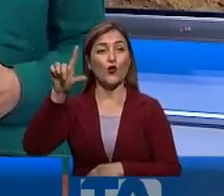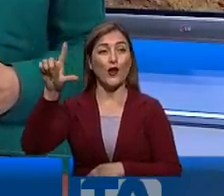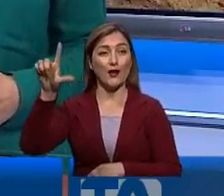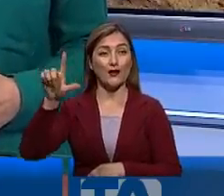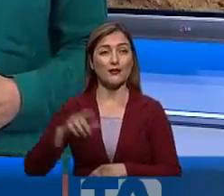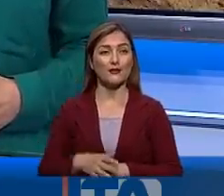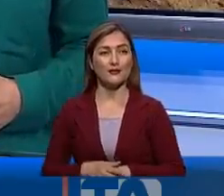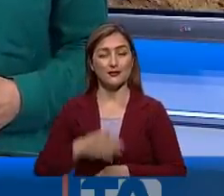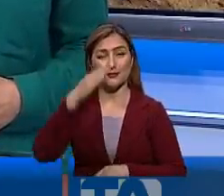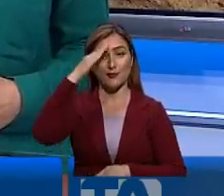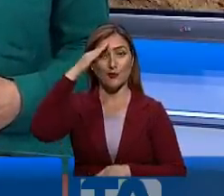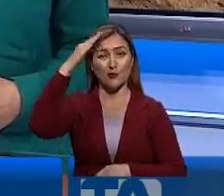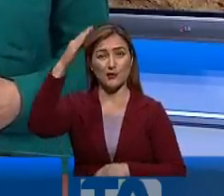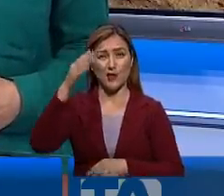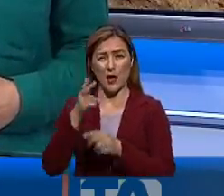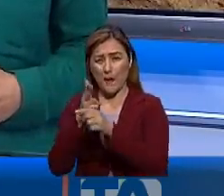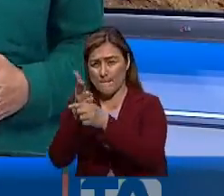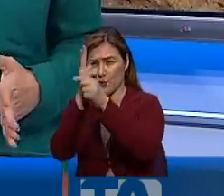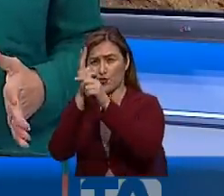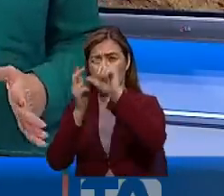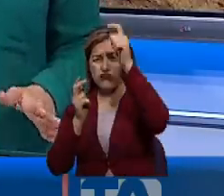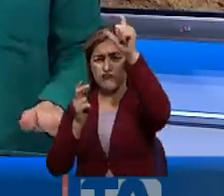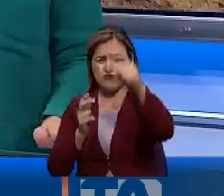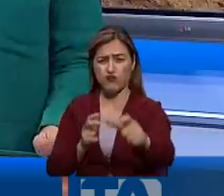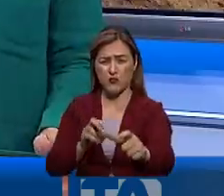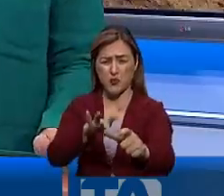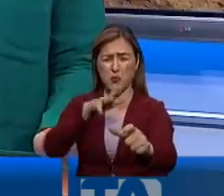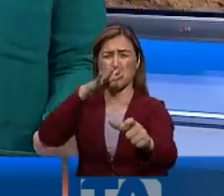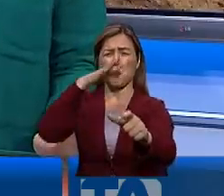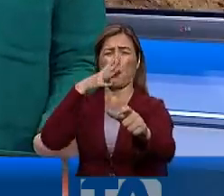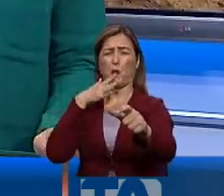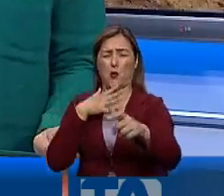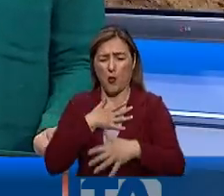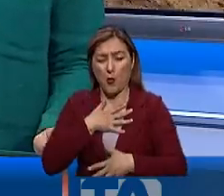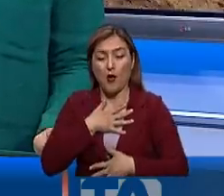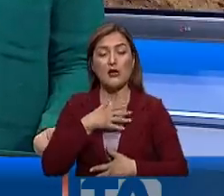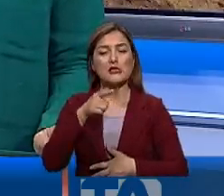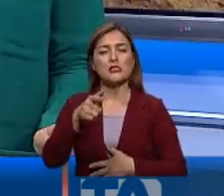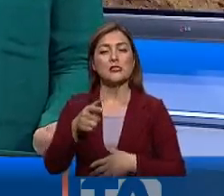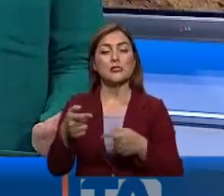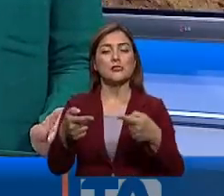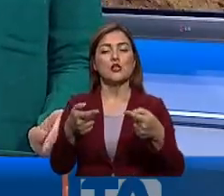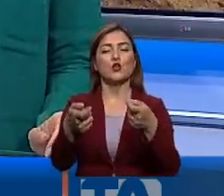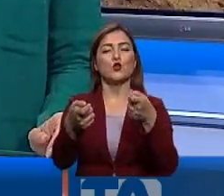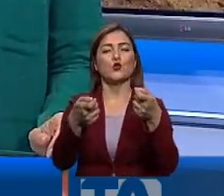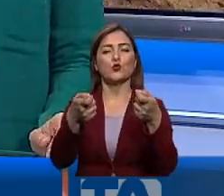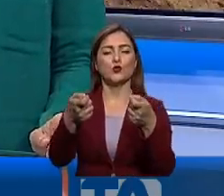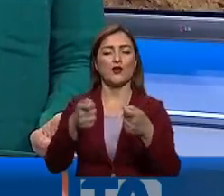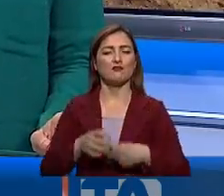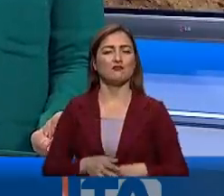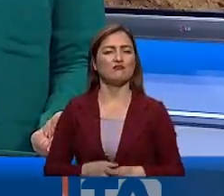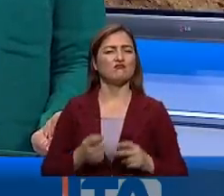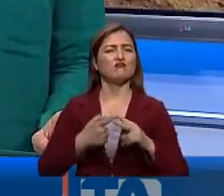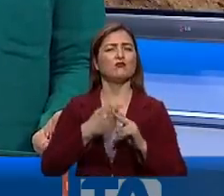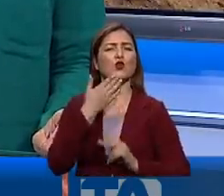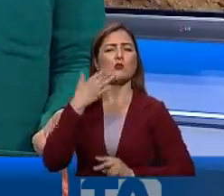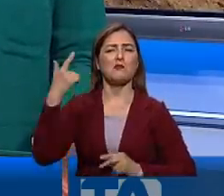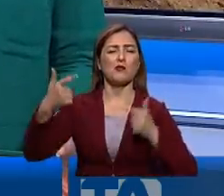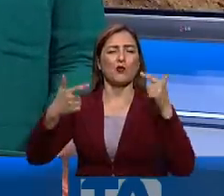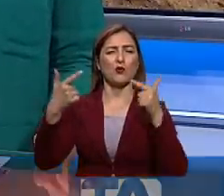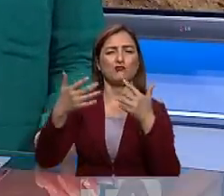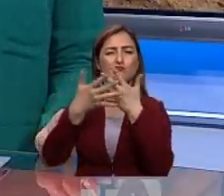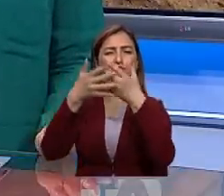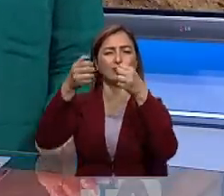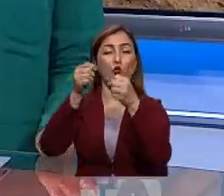debió lanzar gases lacrimógenos para poder controlar la disputa que inició con la detonación de armas de fuego. Un reo resultó